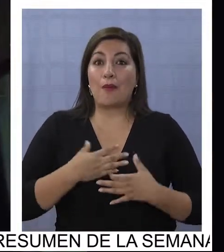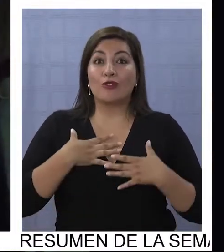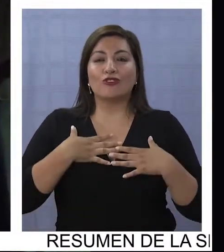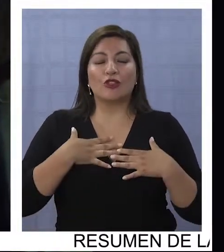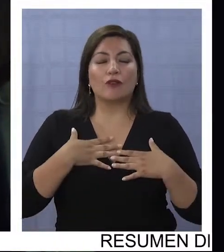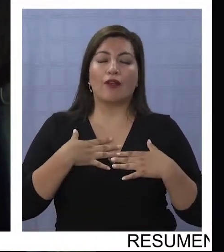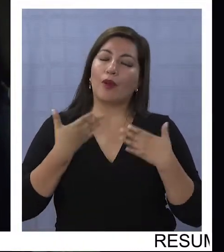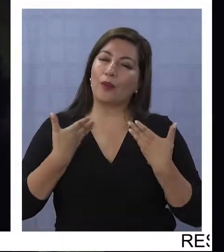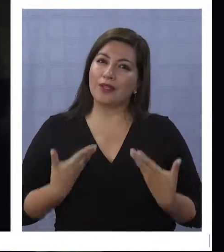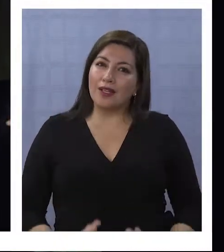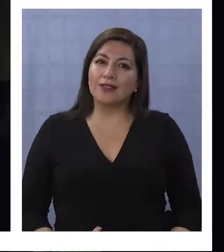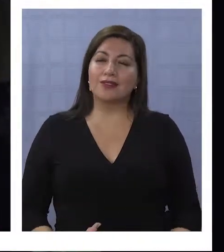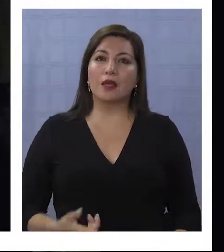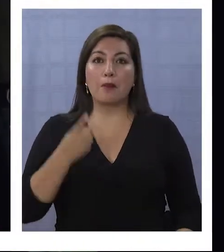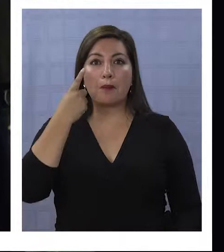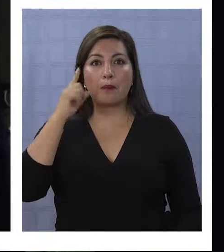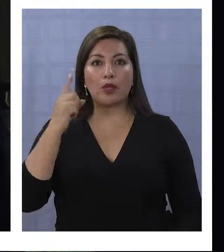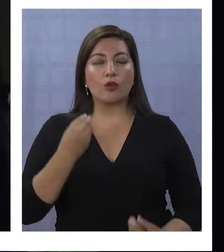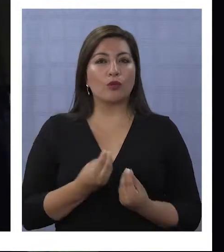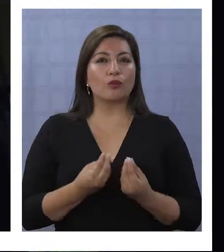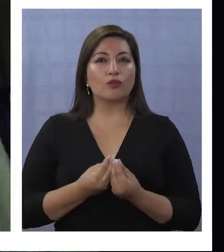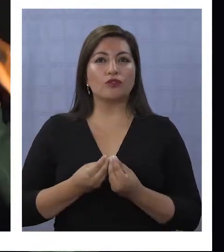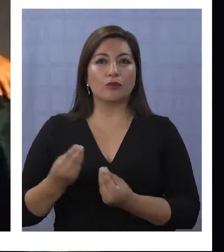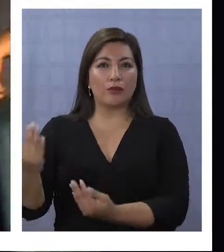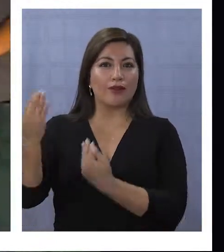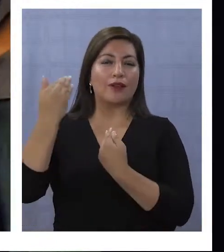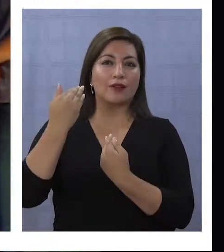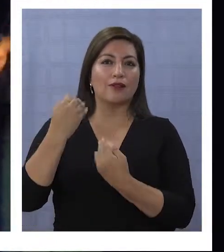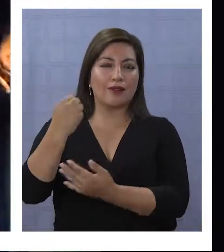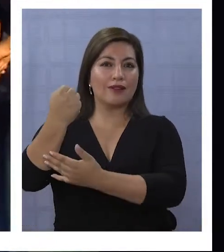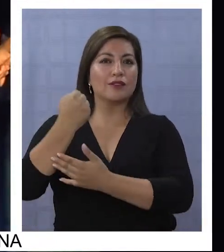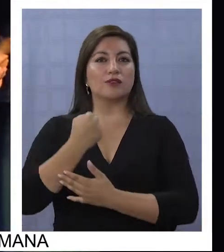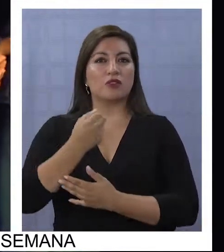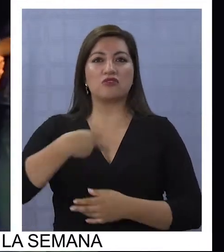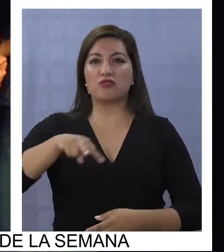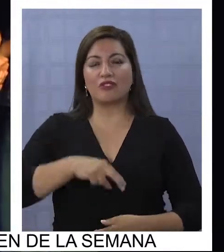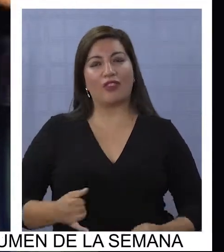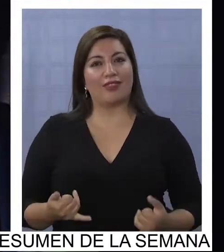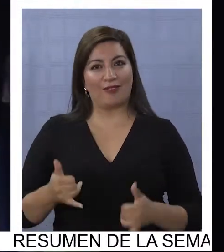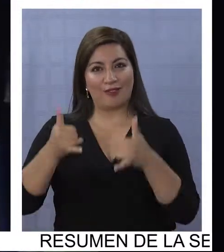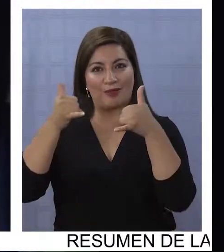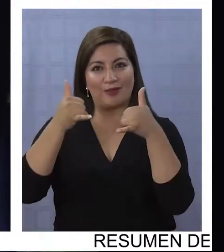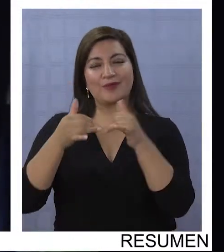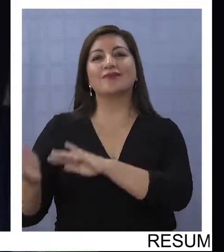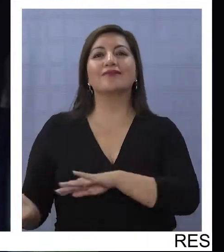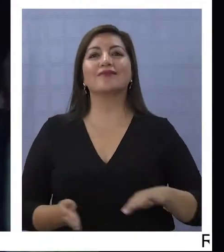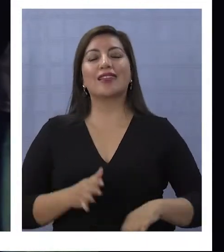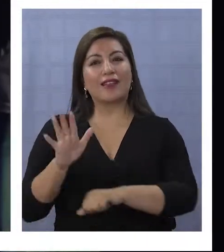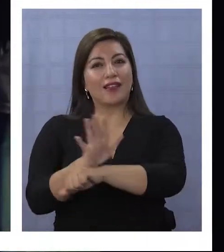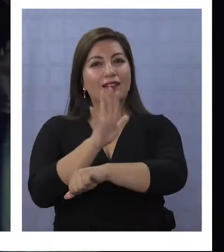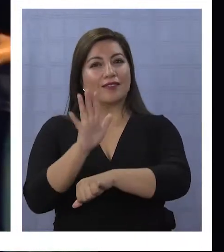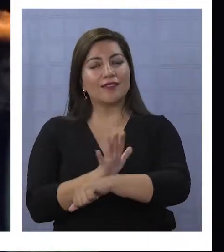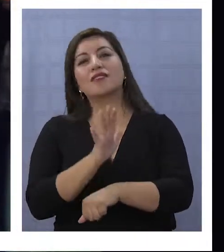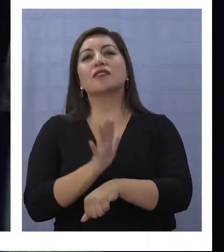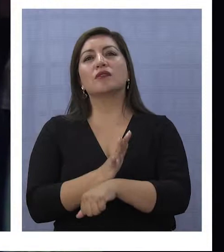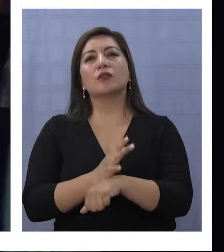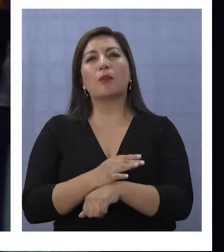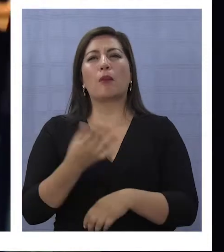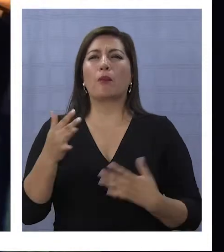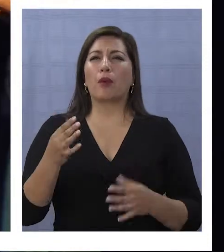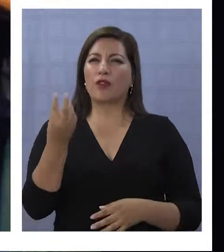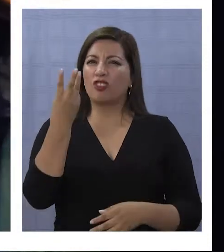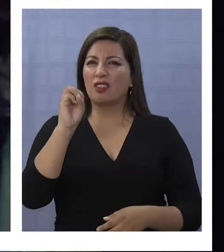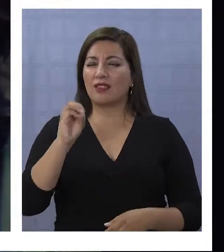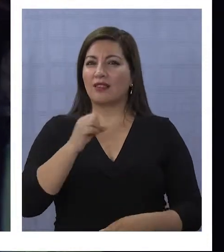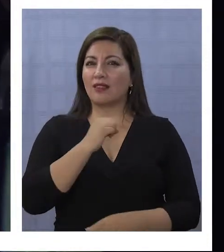emocionalmente, pero que tiene un montón de beneficios. Y al final nosotros disfrutamos con esto. La obra recorre unos 30